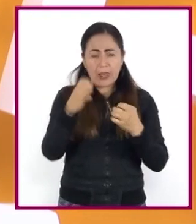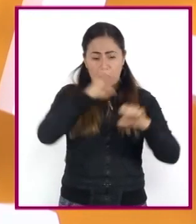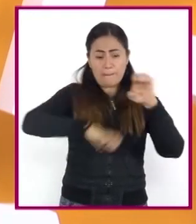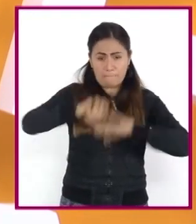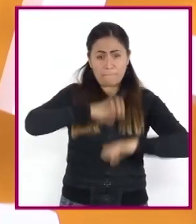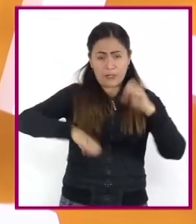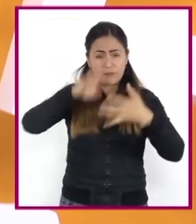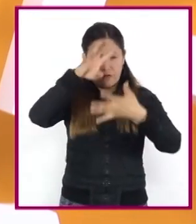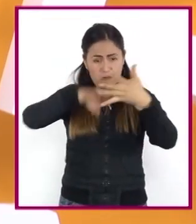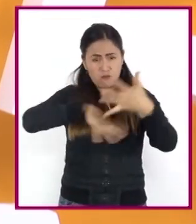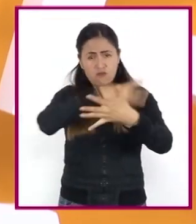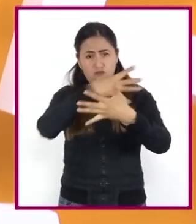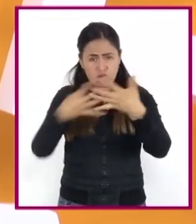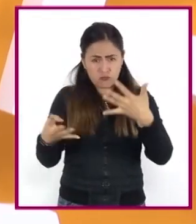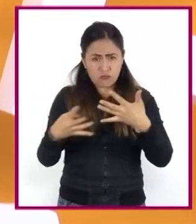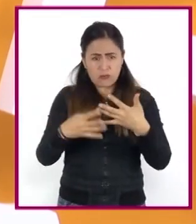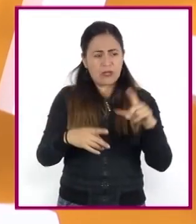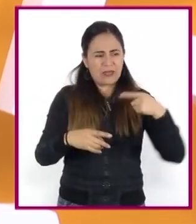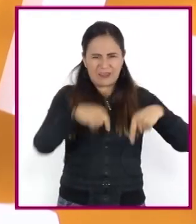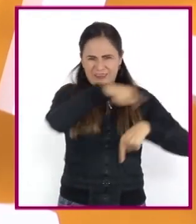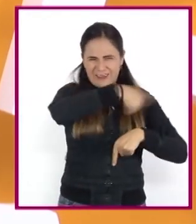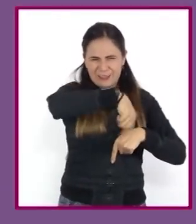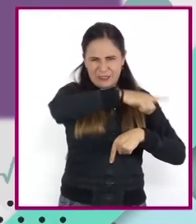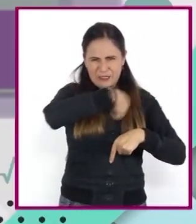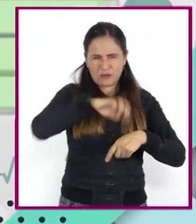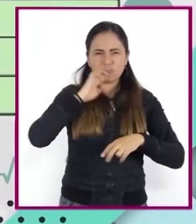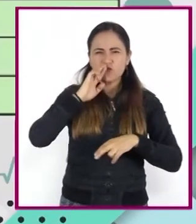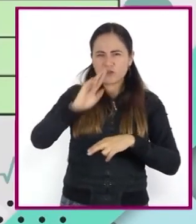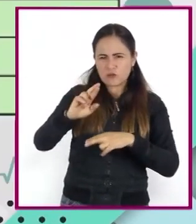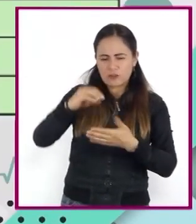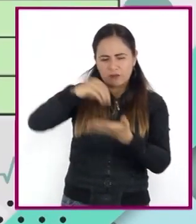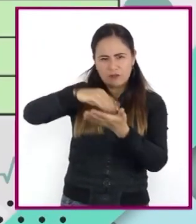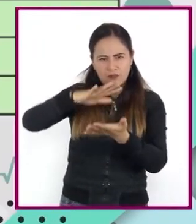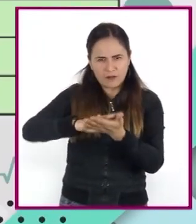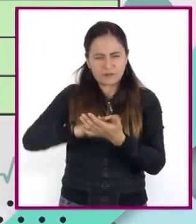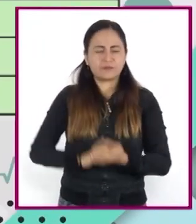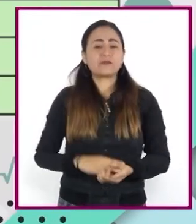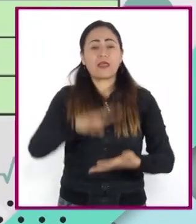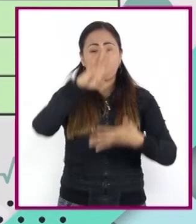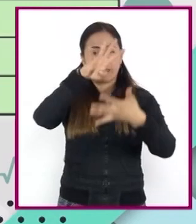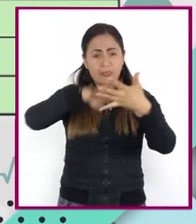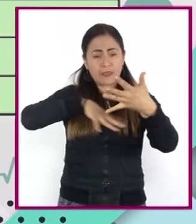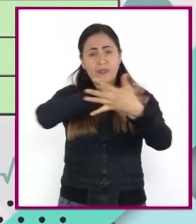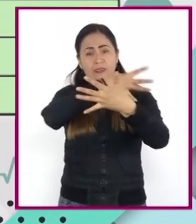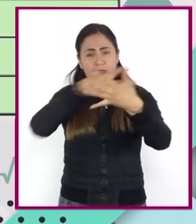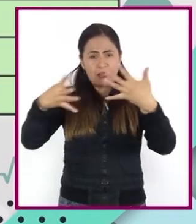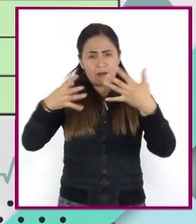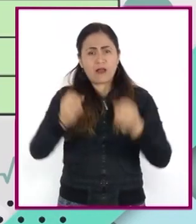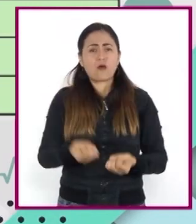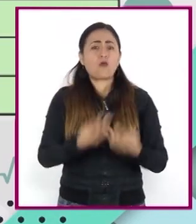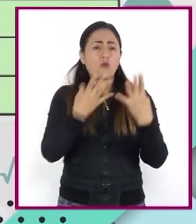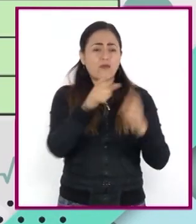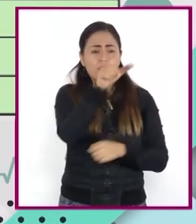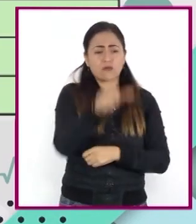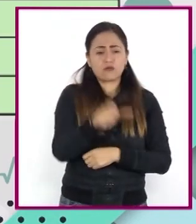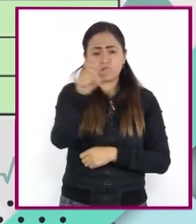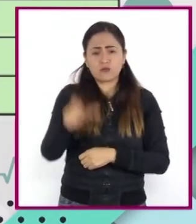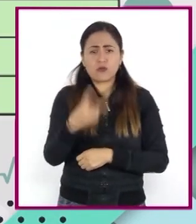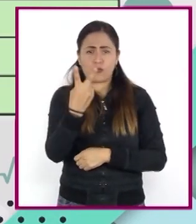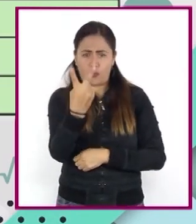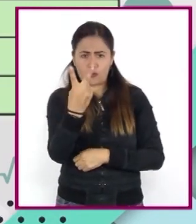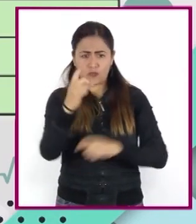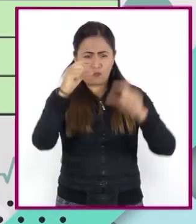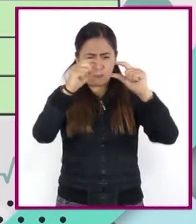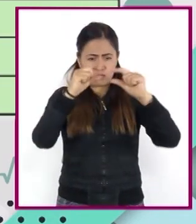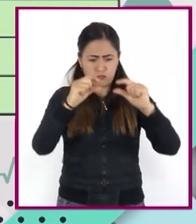frecuencias las respuestas de las personas encuestadas. La tabla de frecuencias consta de 2 columnas y 8